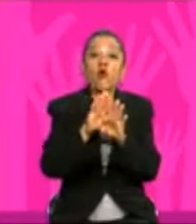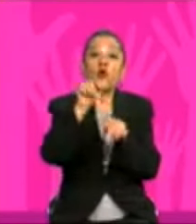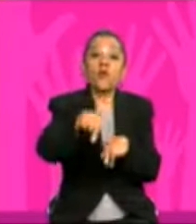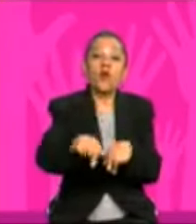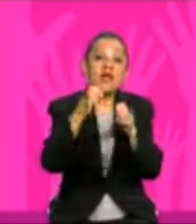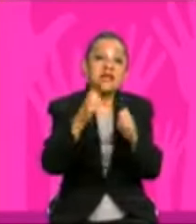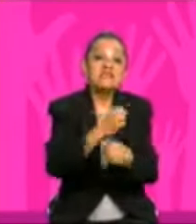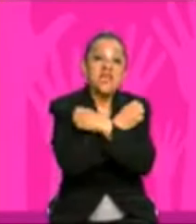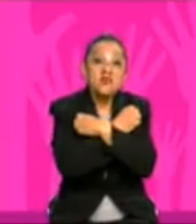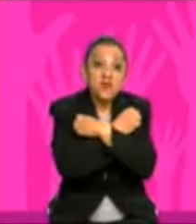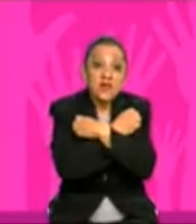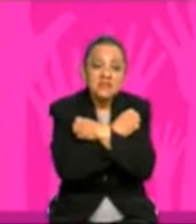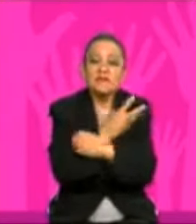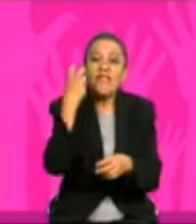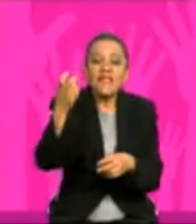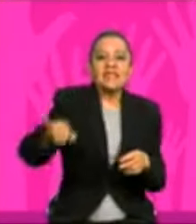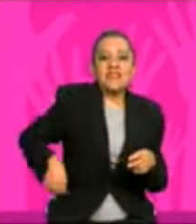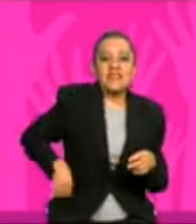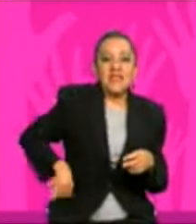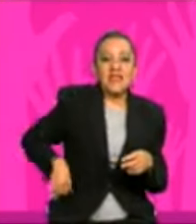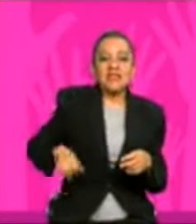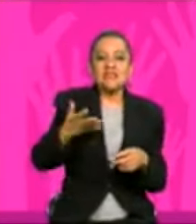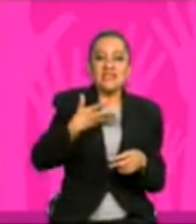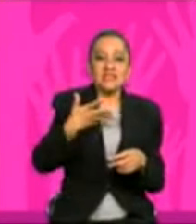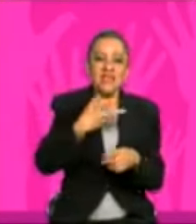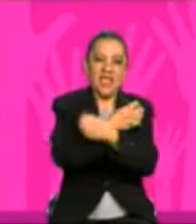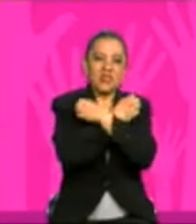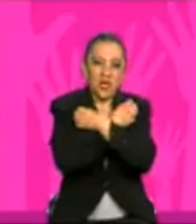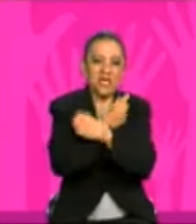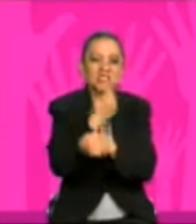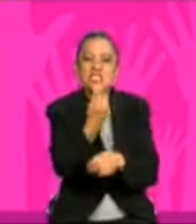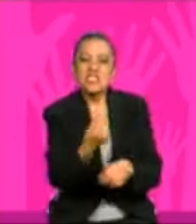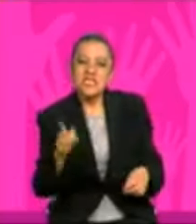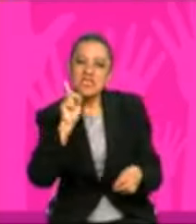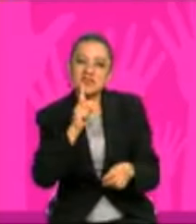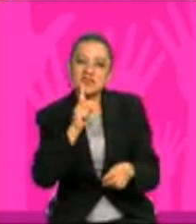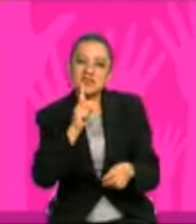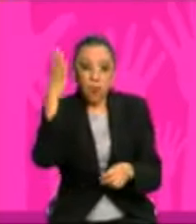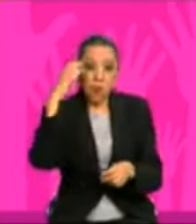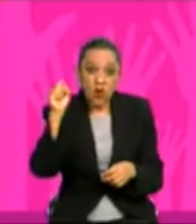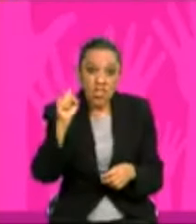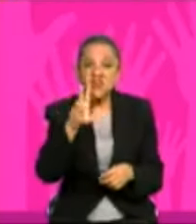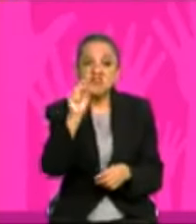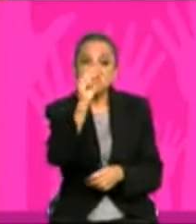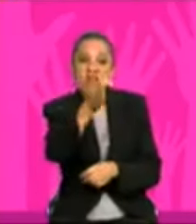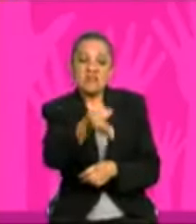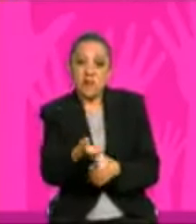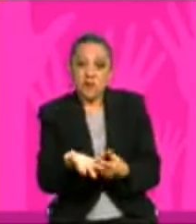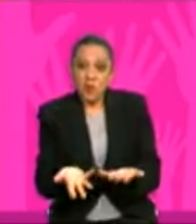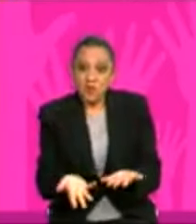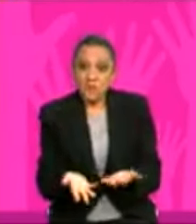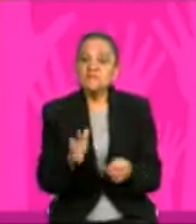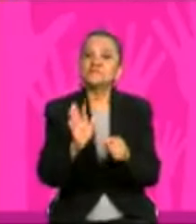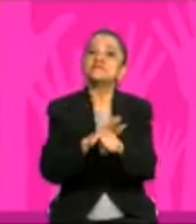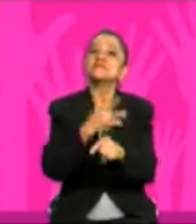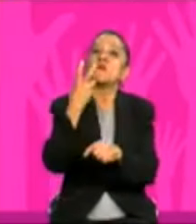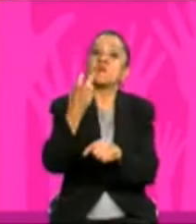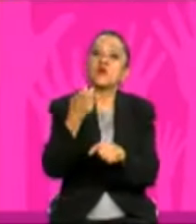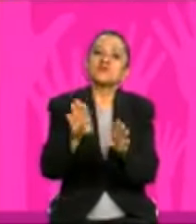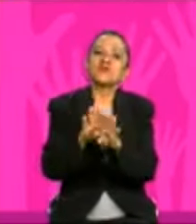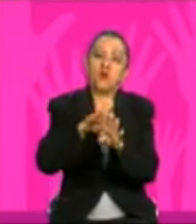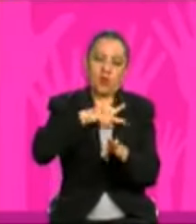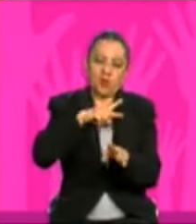Ese es el interés que tienen por la educación, por los niños y las niñas de Morelos. Por supuesto que como